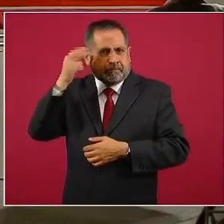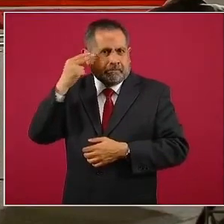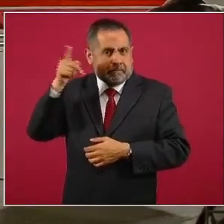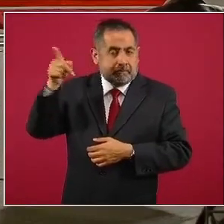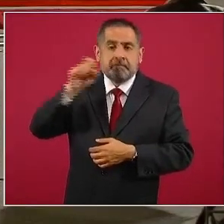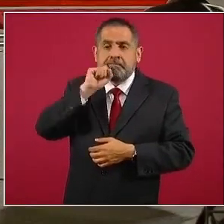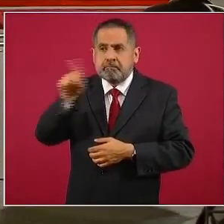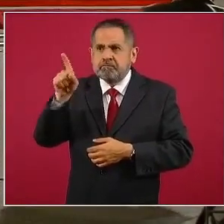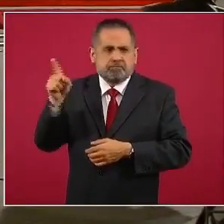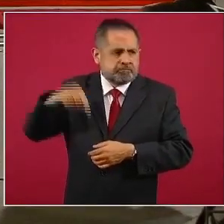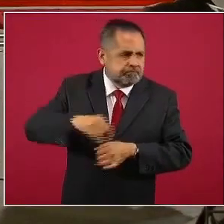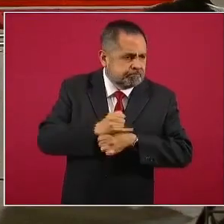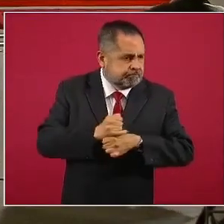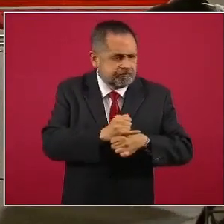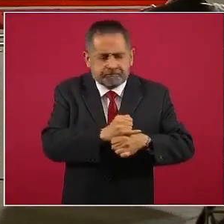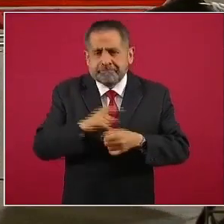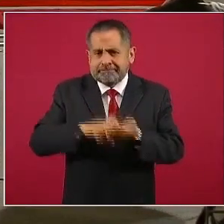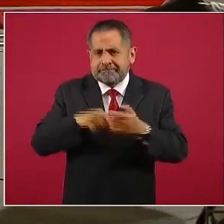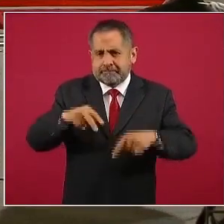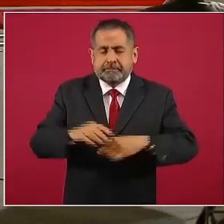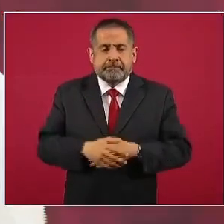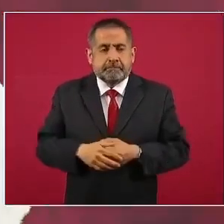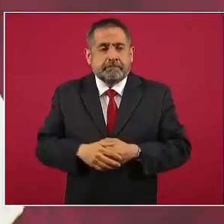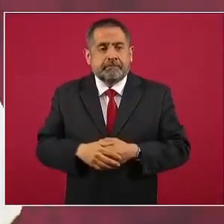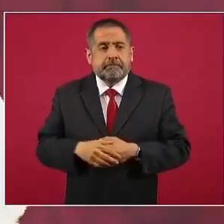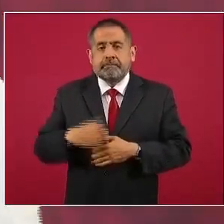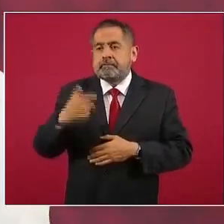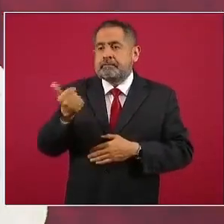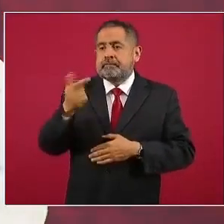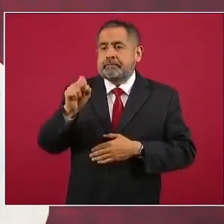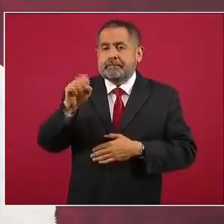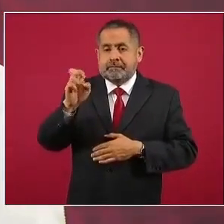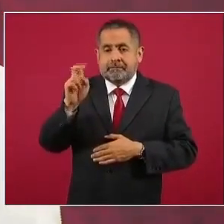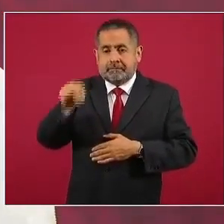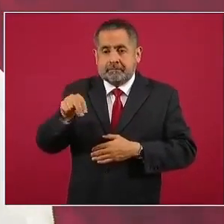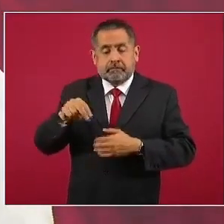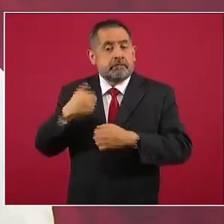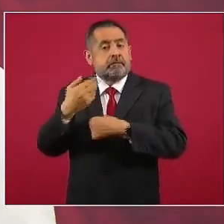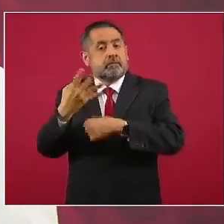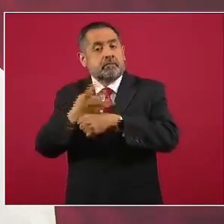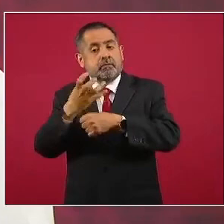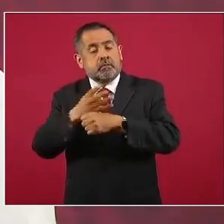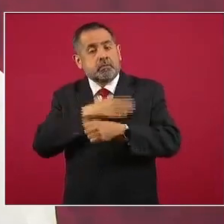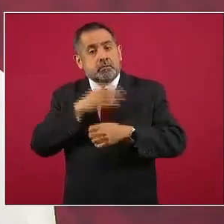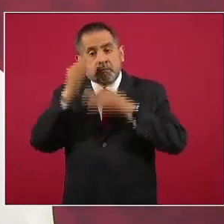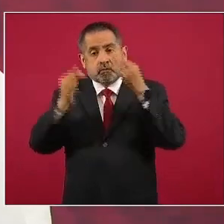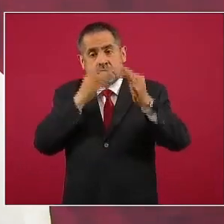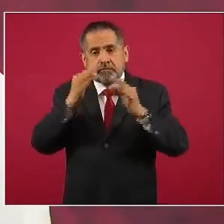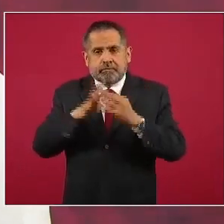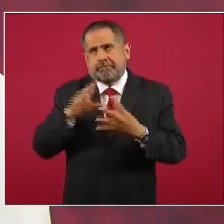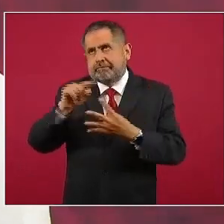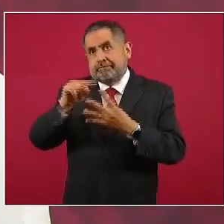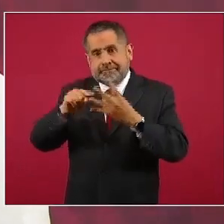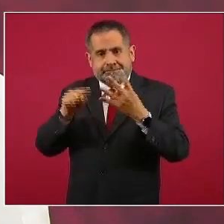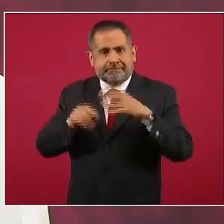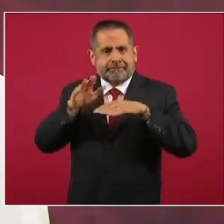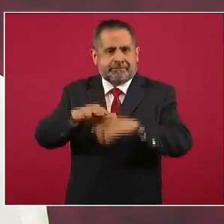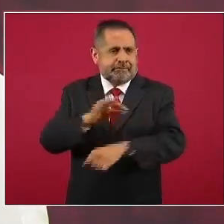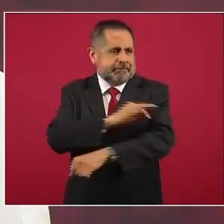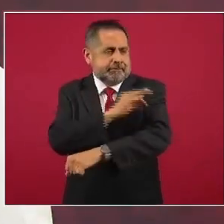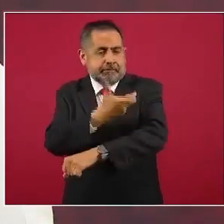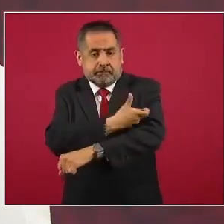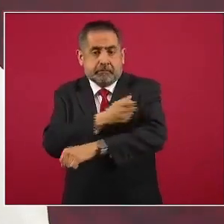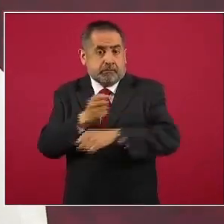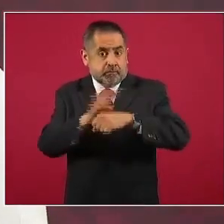también hacer investigación en México. Janssen, por cierto, esta es otra, sería la cuarta buena noticia, hay muchas buenas noticias en materia de vacunación